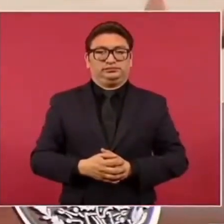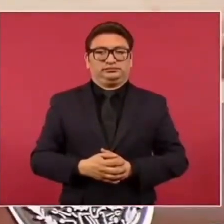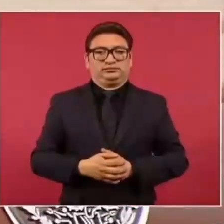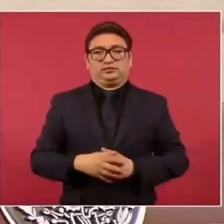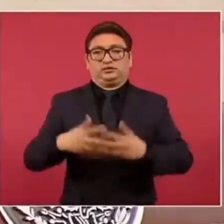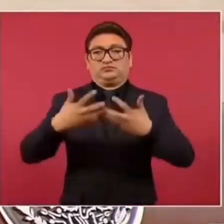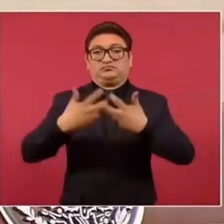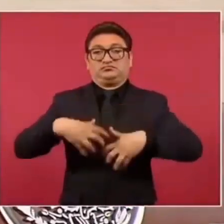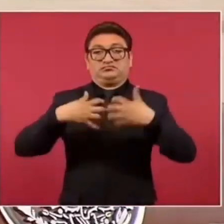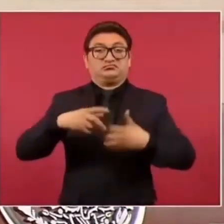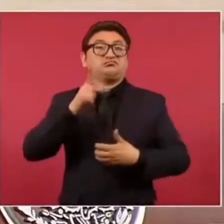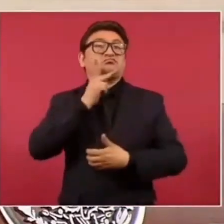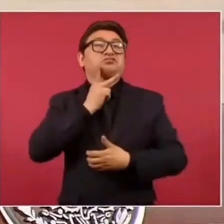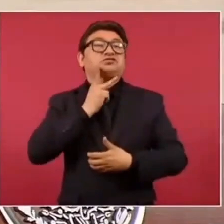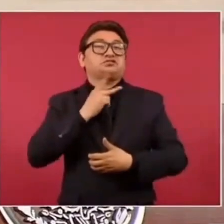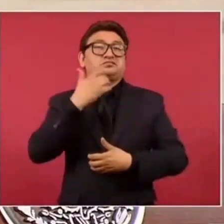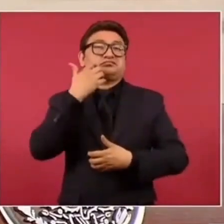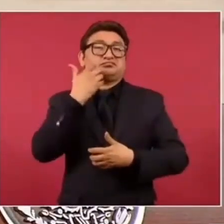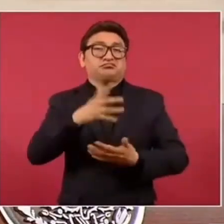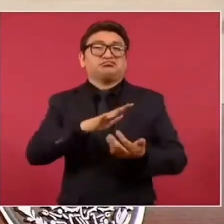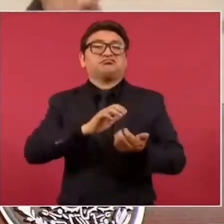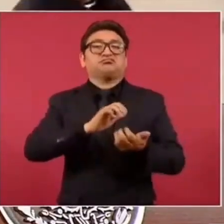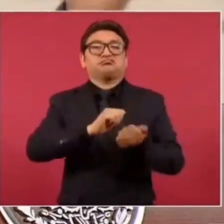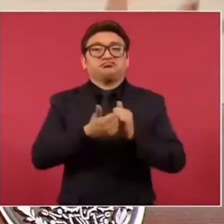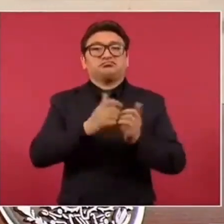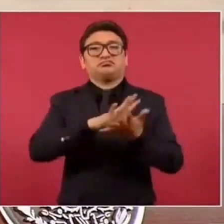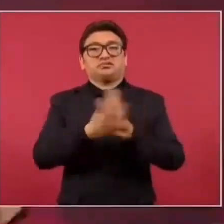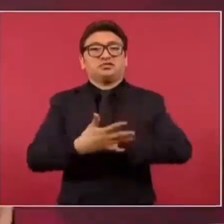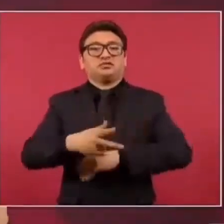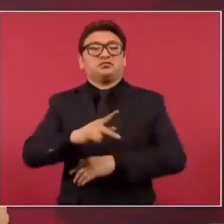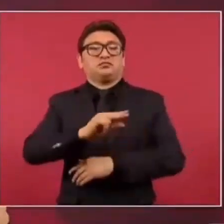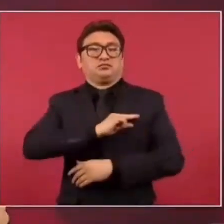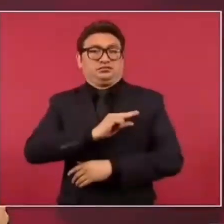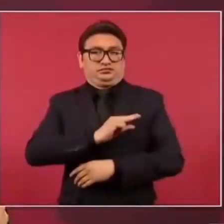la industria petrolera. Si así nacieron,